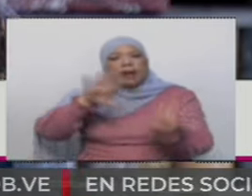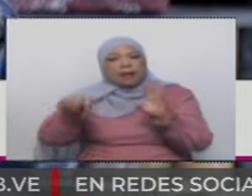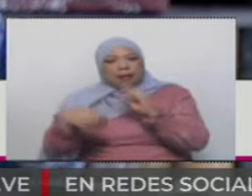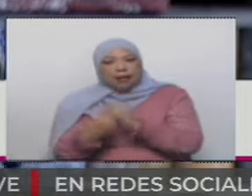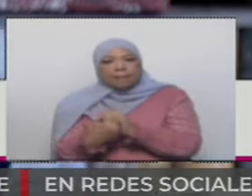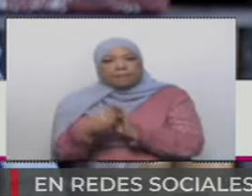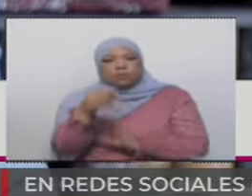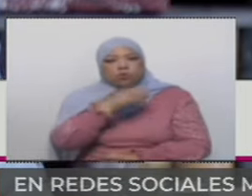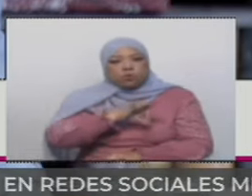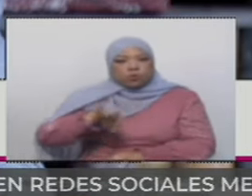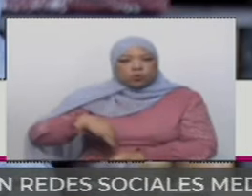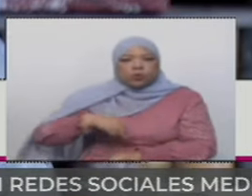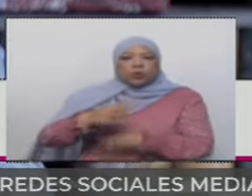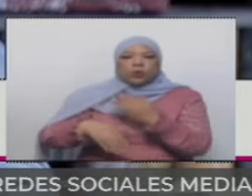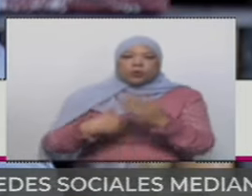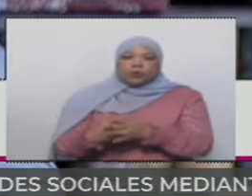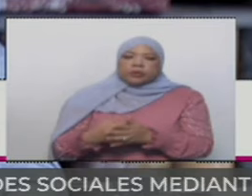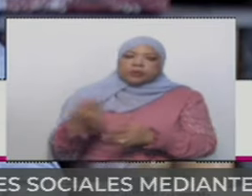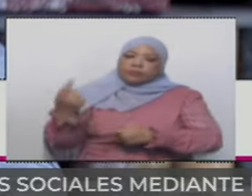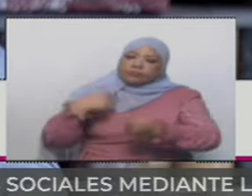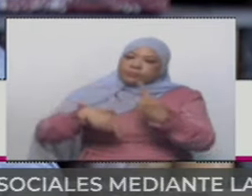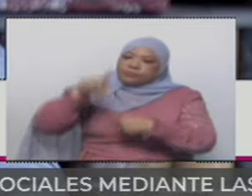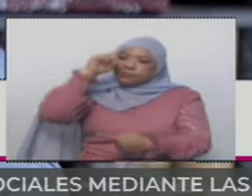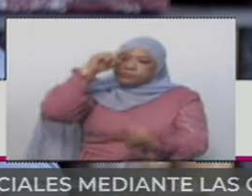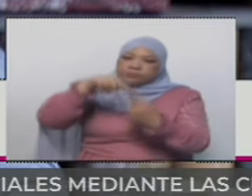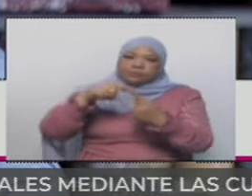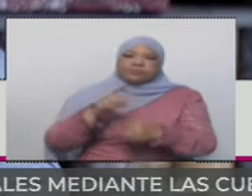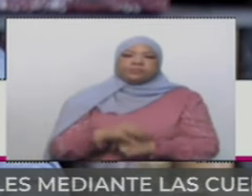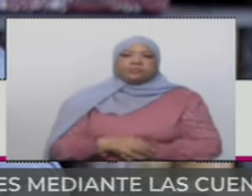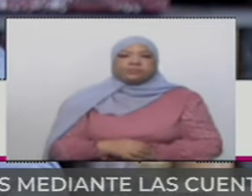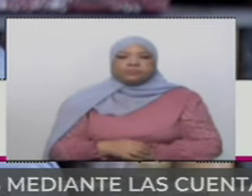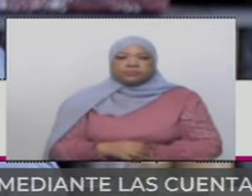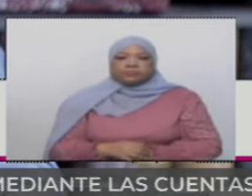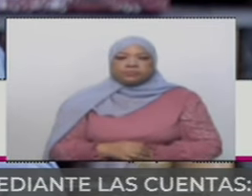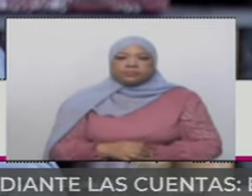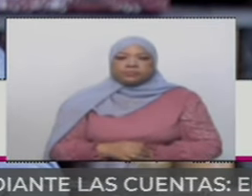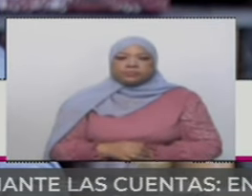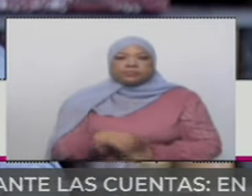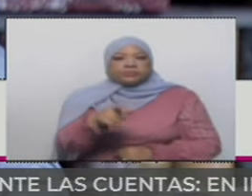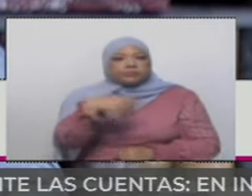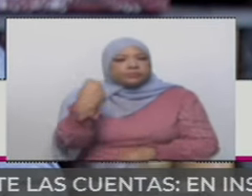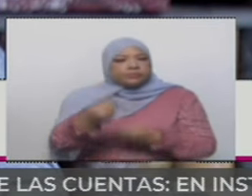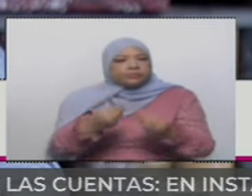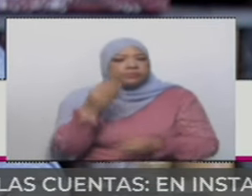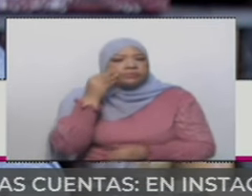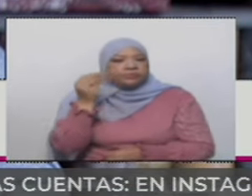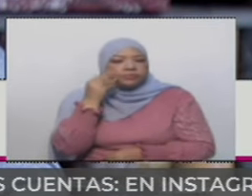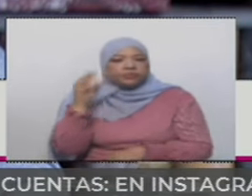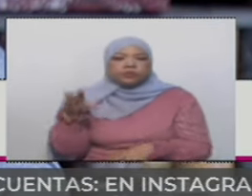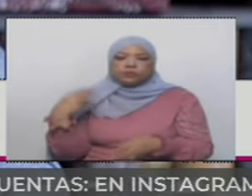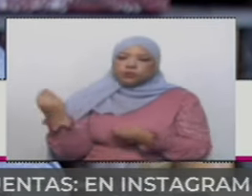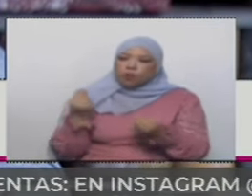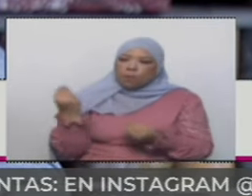que solo nosotros podemos conducir. ¿Qué me dice Itamar? ¿Cómo va la experiencia? ¿Qué me cuenta?